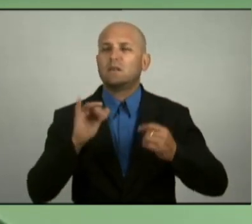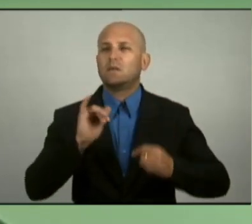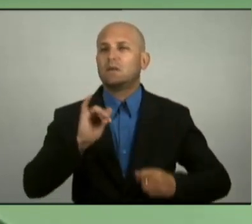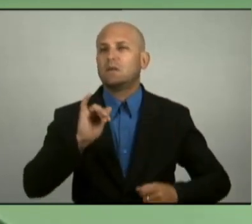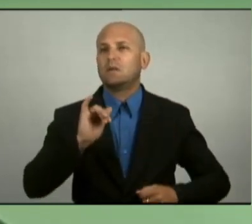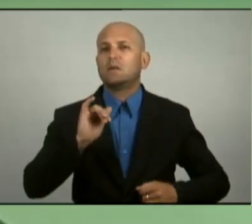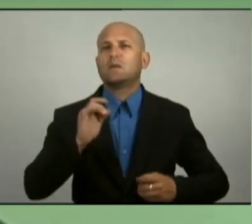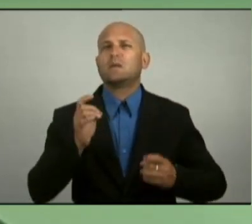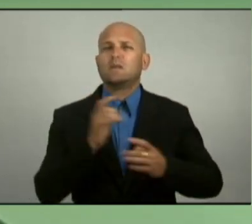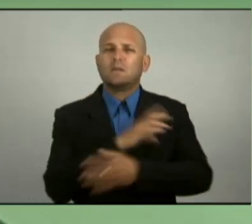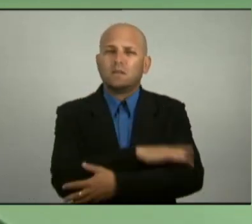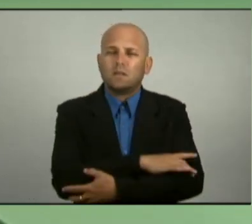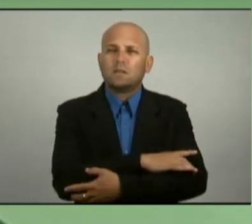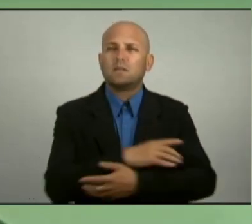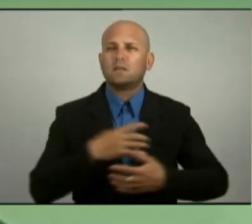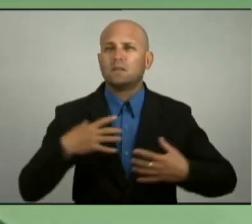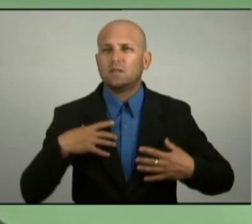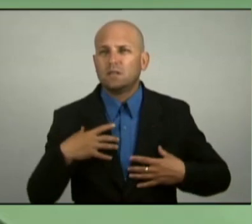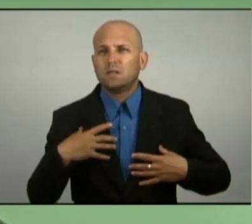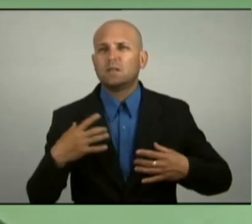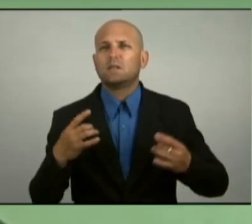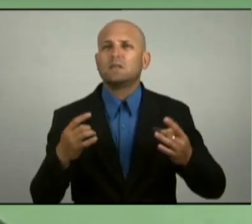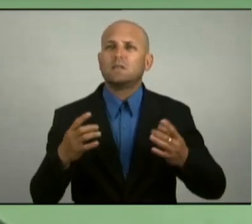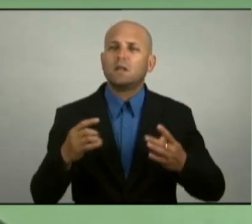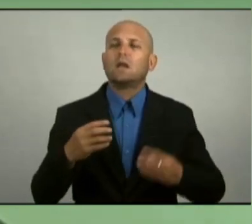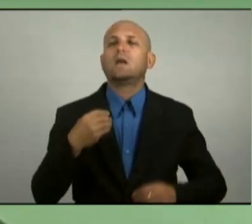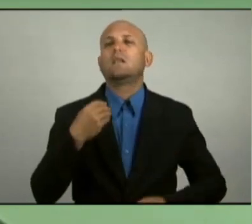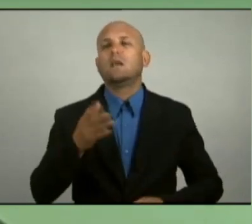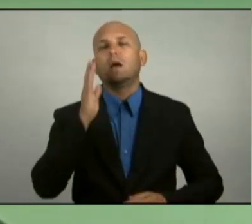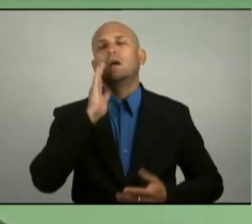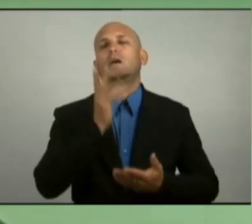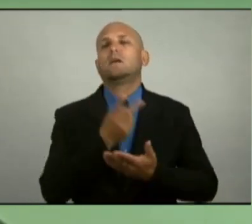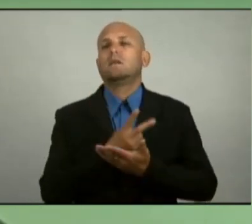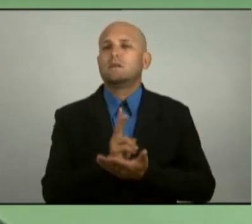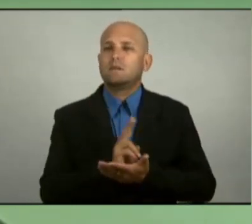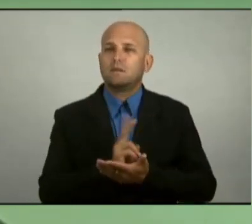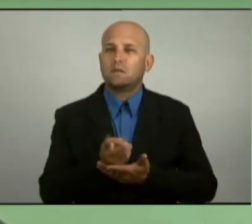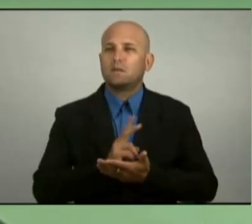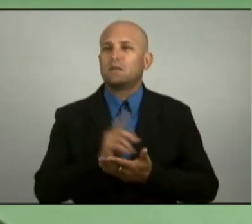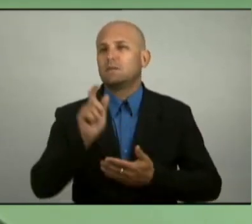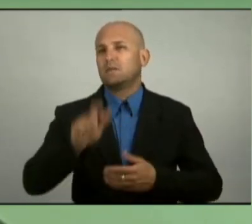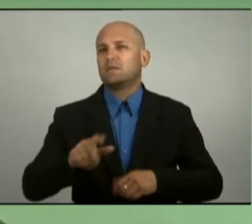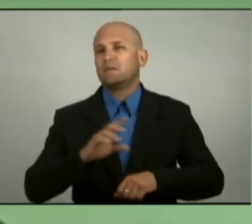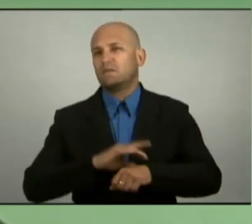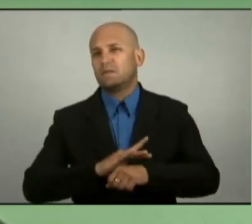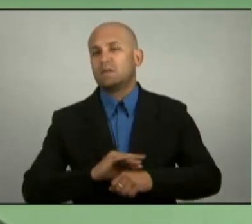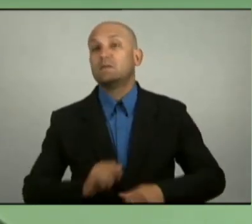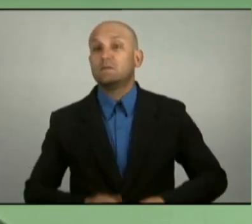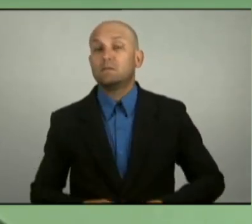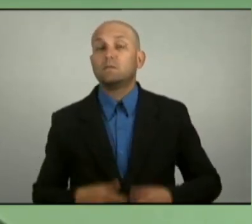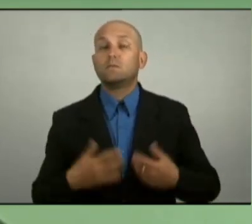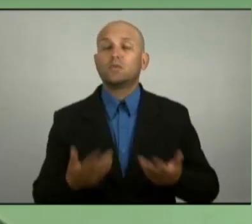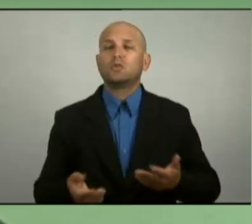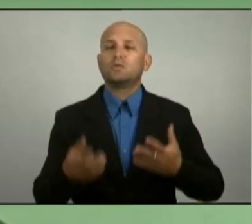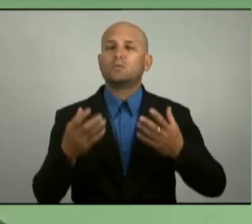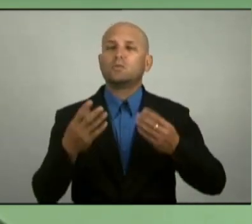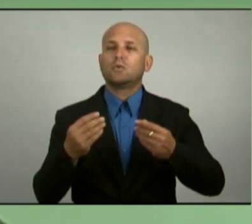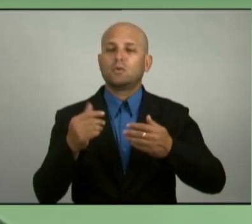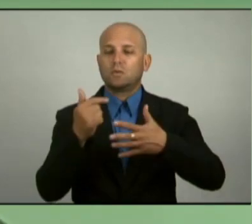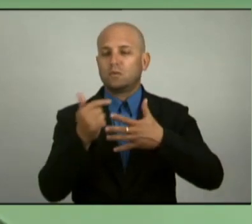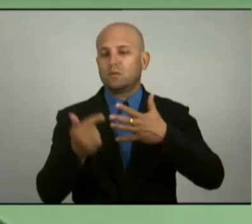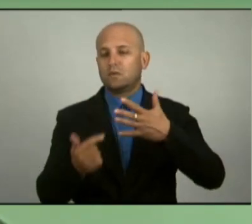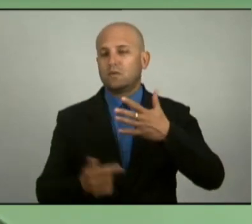provocan dolor y entonces el dolor puede ser una causa de insomnio O sea hay muchas enfermedades médicas donde el